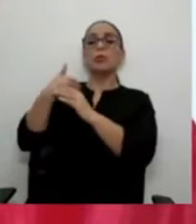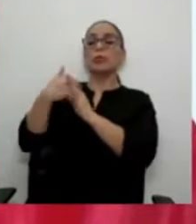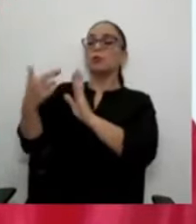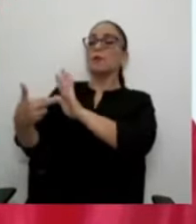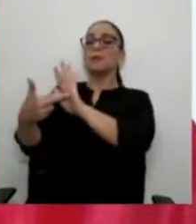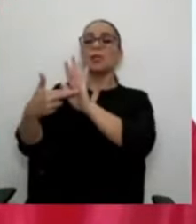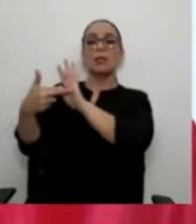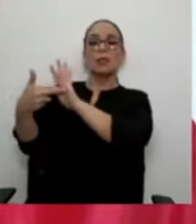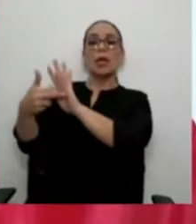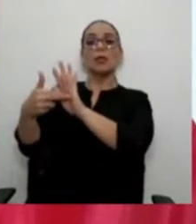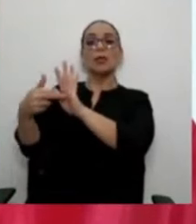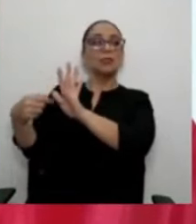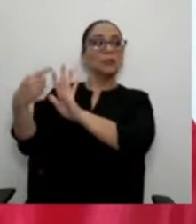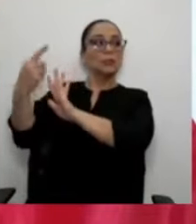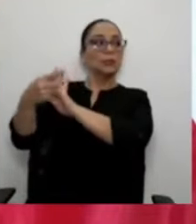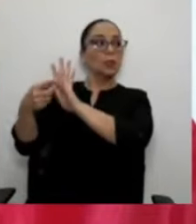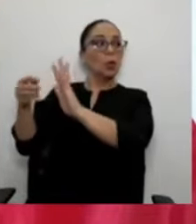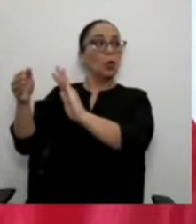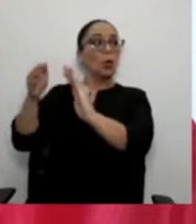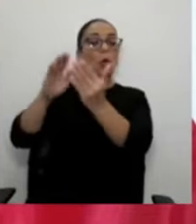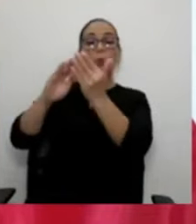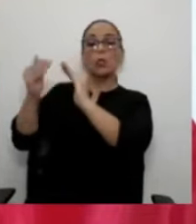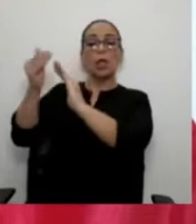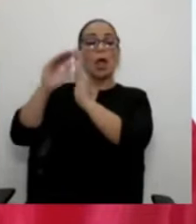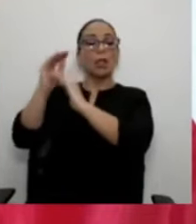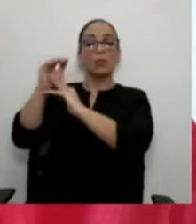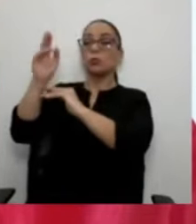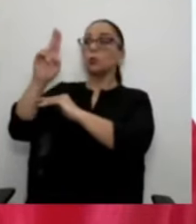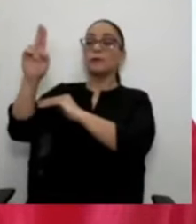las cinco comunidades universitarias públicas.